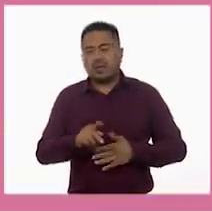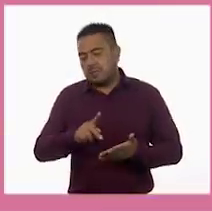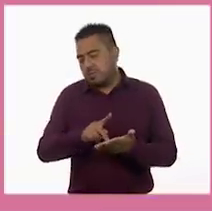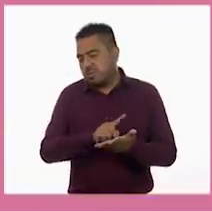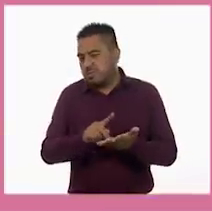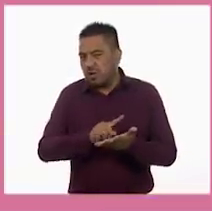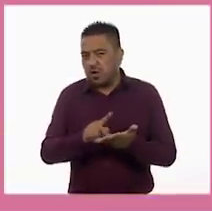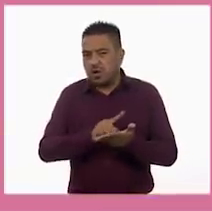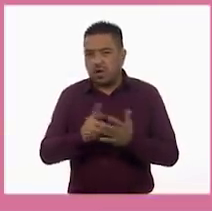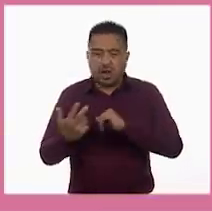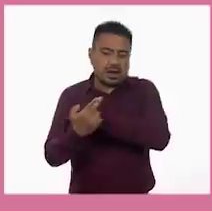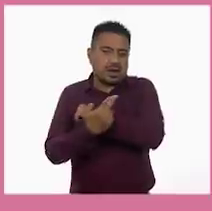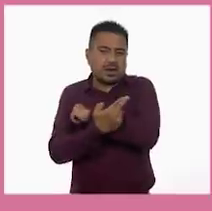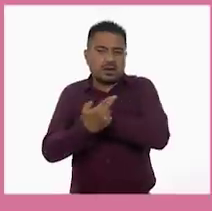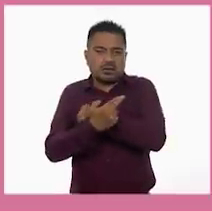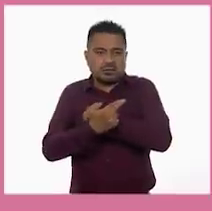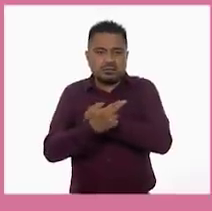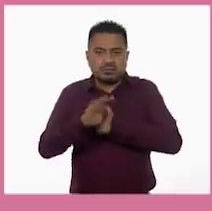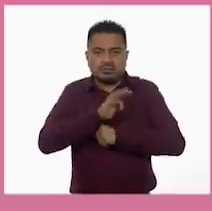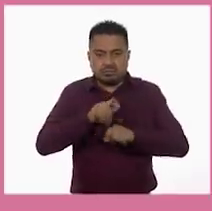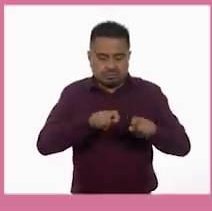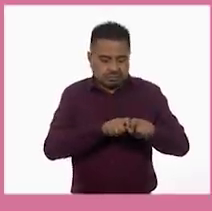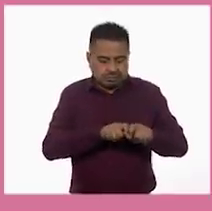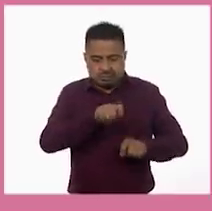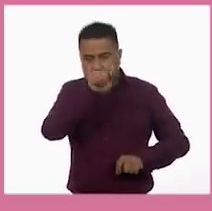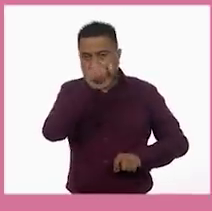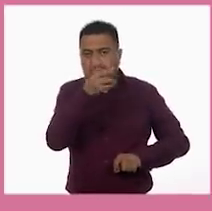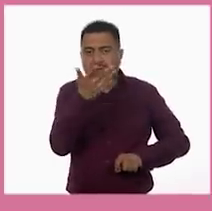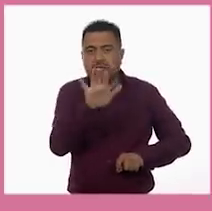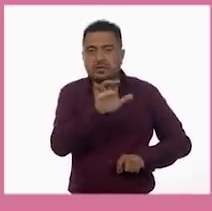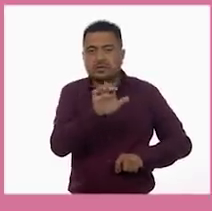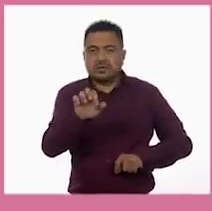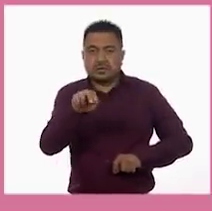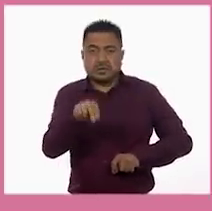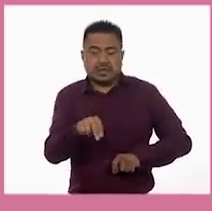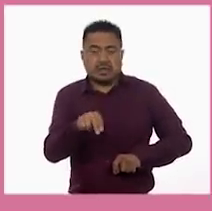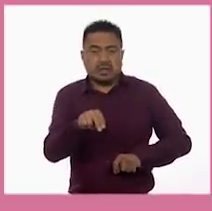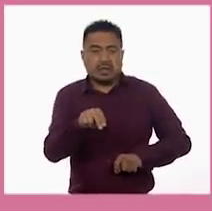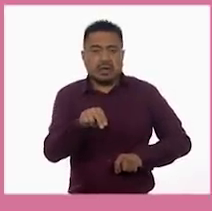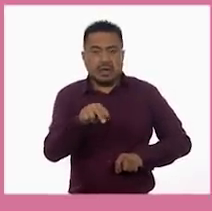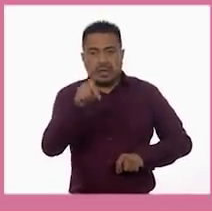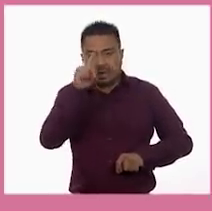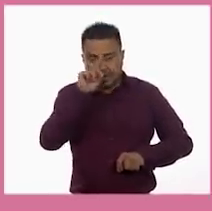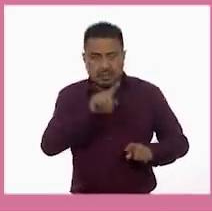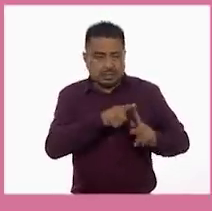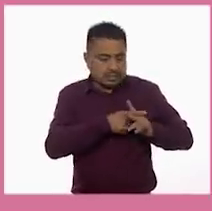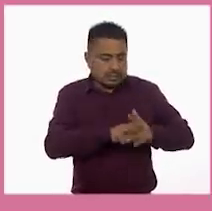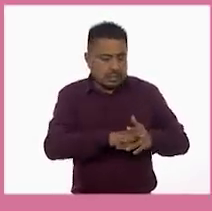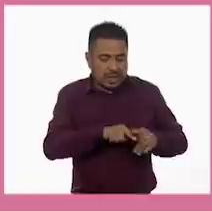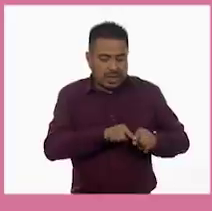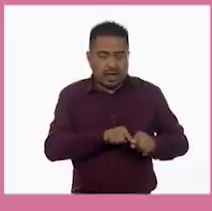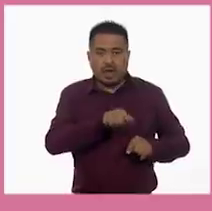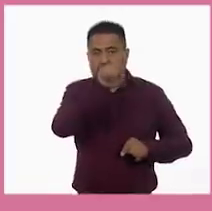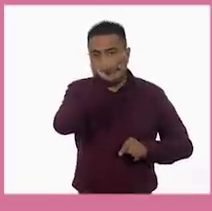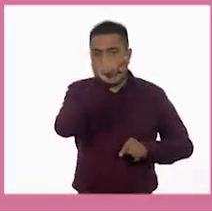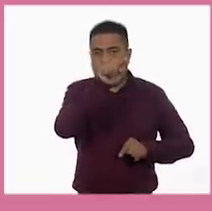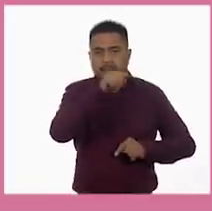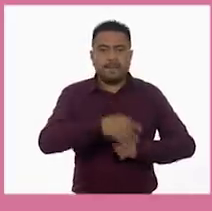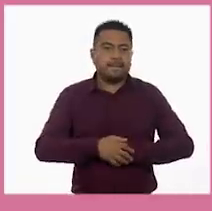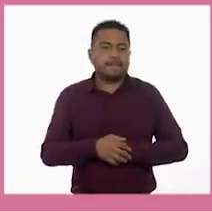plumón o la pluma y con ayuda de la regla 10 centímetros de largo, partiendo de abajo hacia